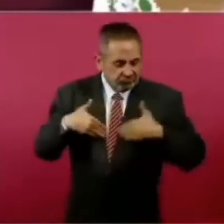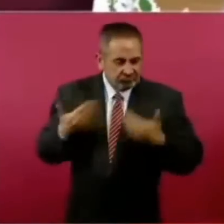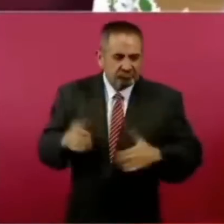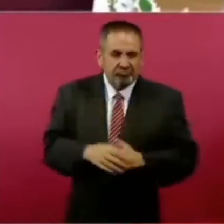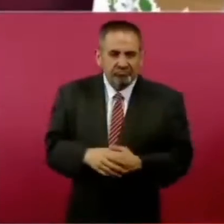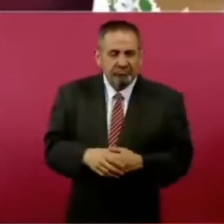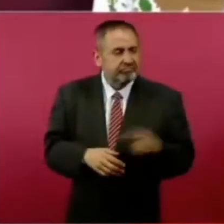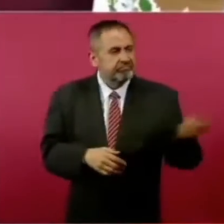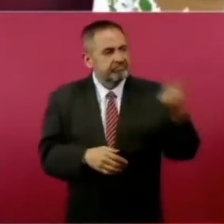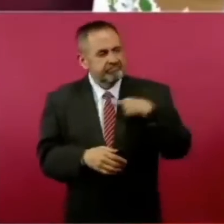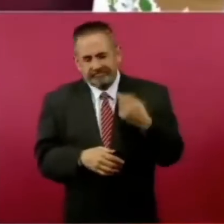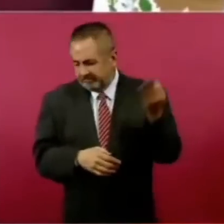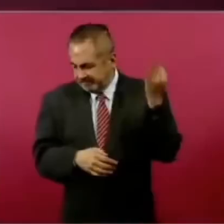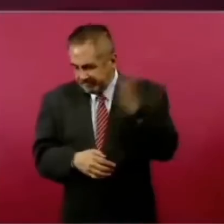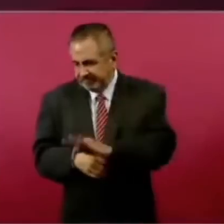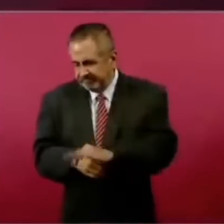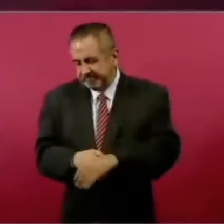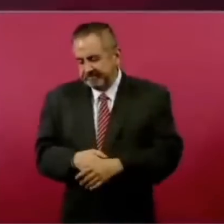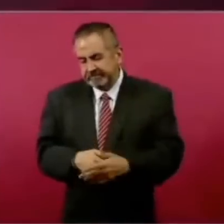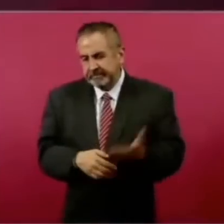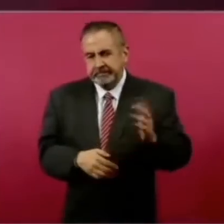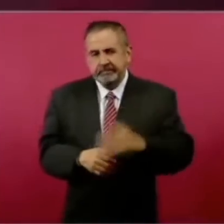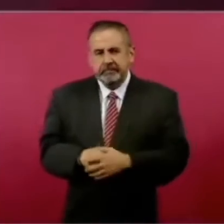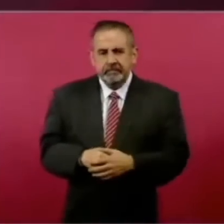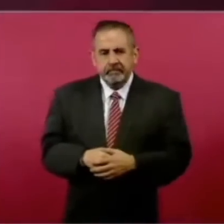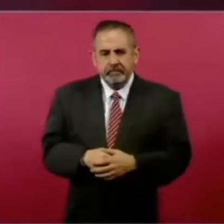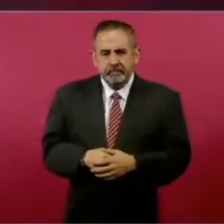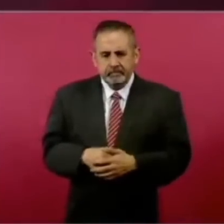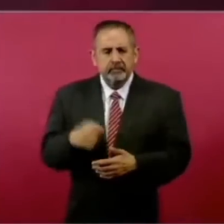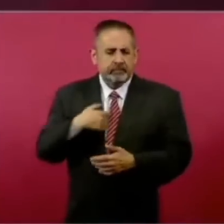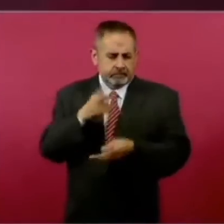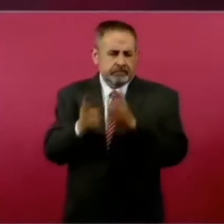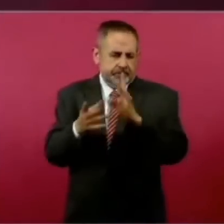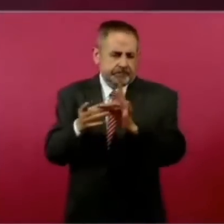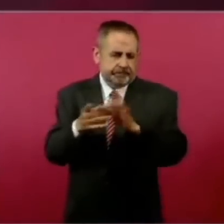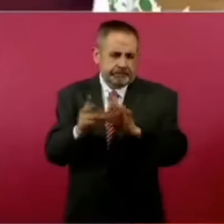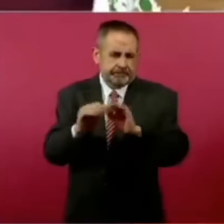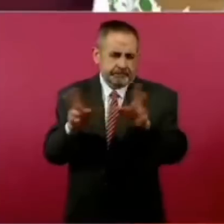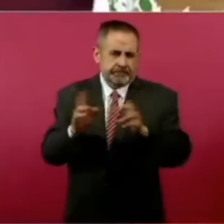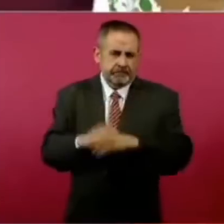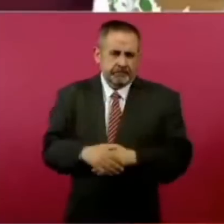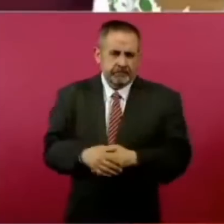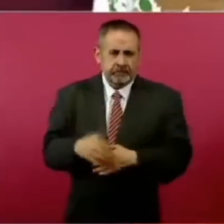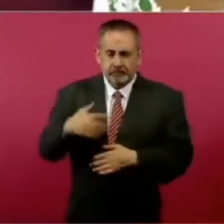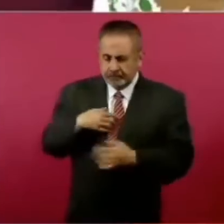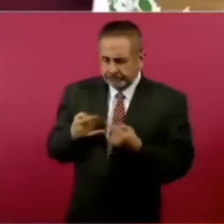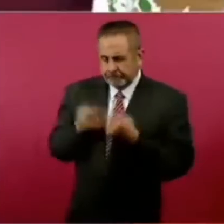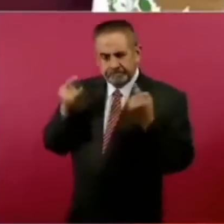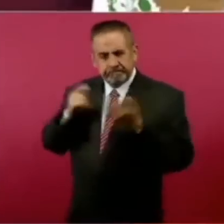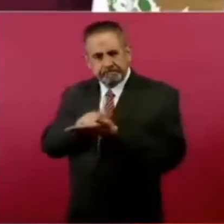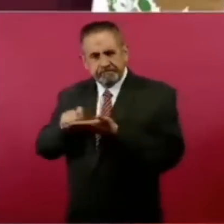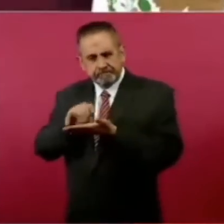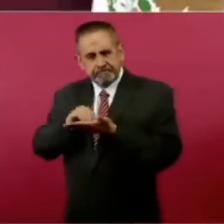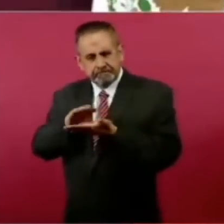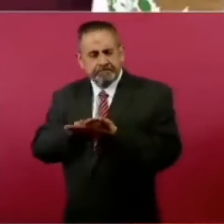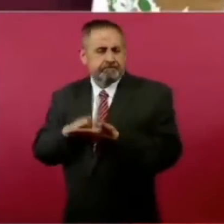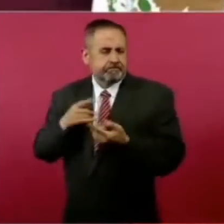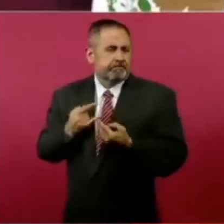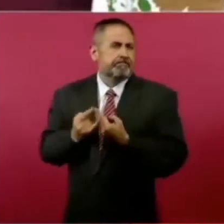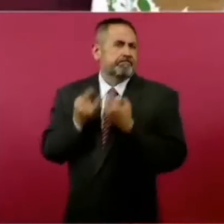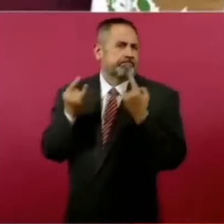de que lo habían traicionado. Y ya les he platicado, ya les he dicho, de que como soy historiador, me gusta mucho la